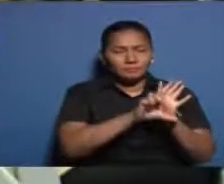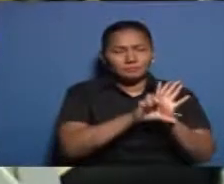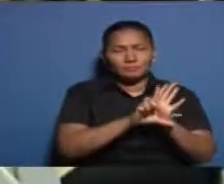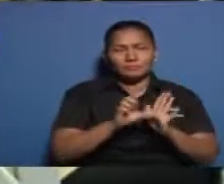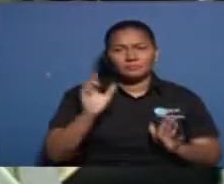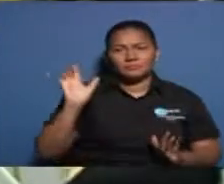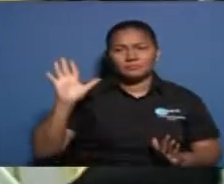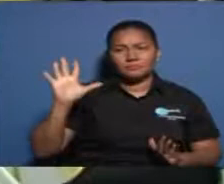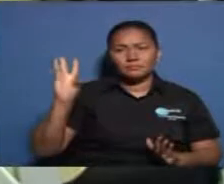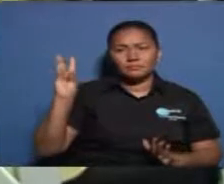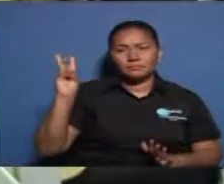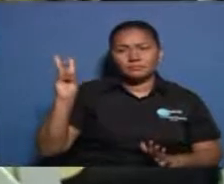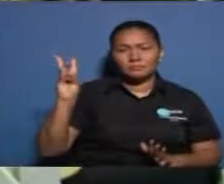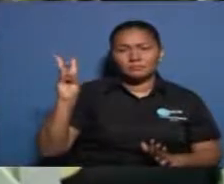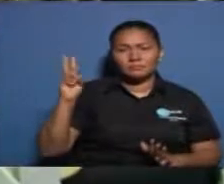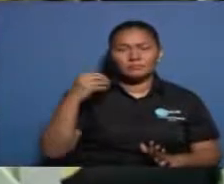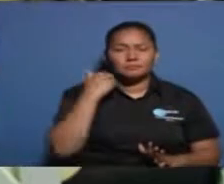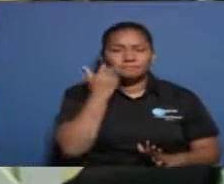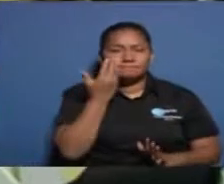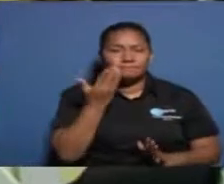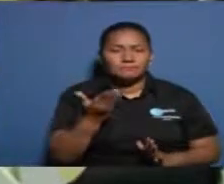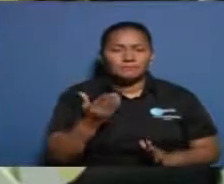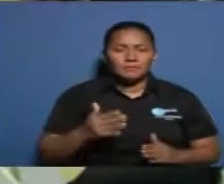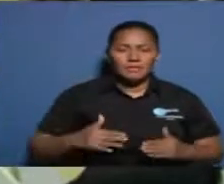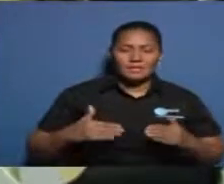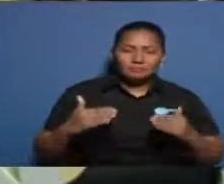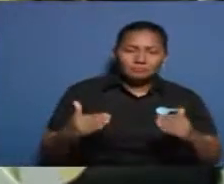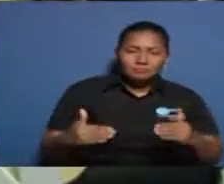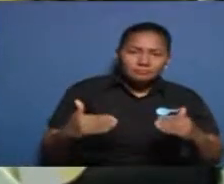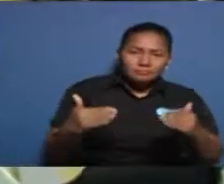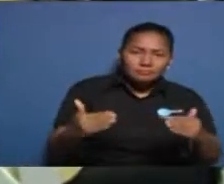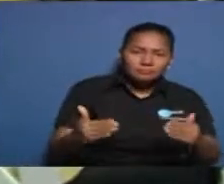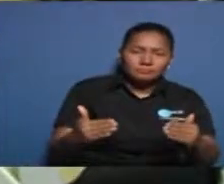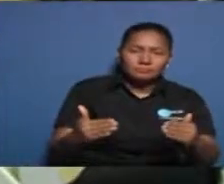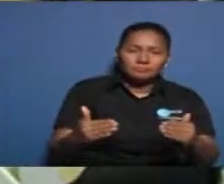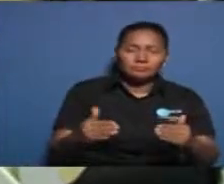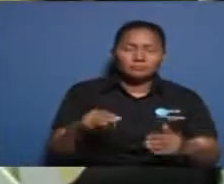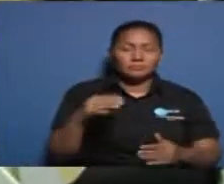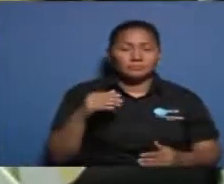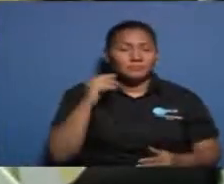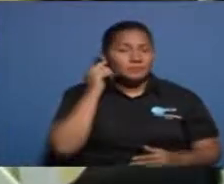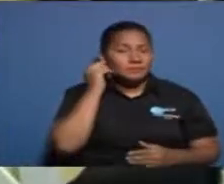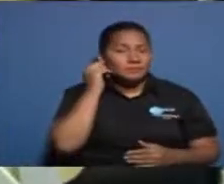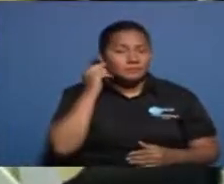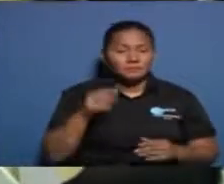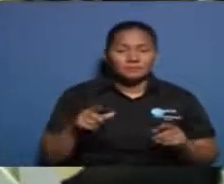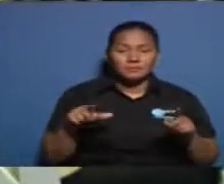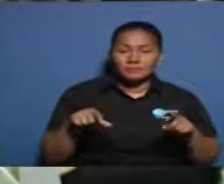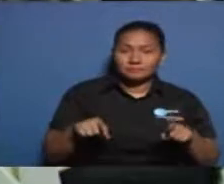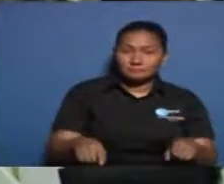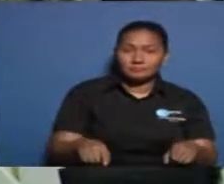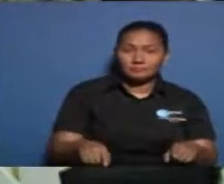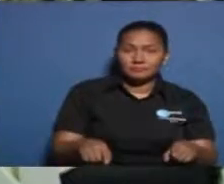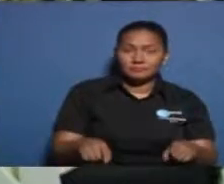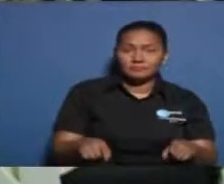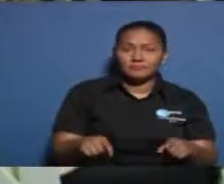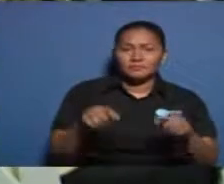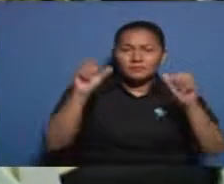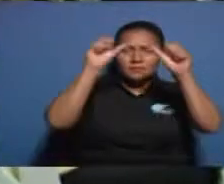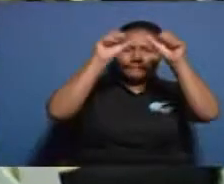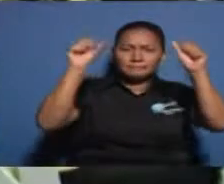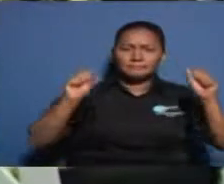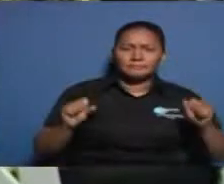e impulsar presencia de mujeres si en juntas directivas de empresas mixtas